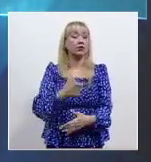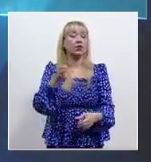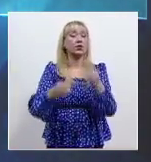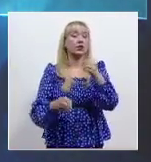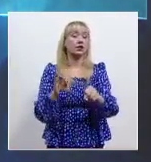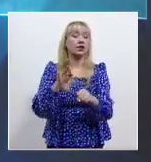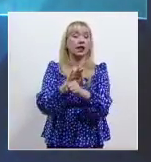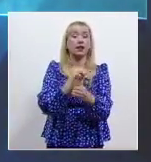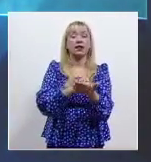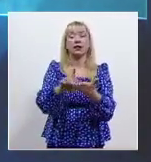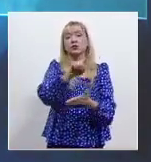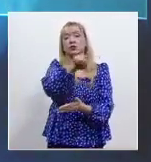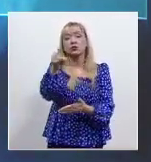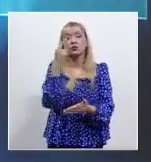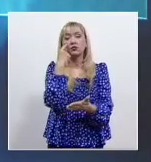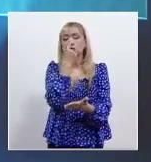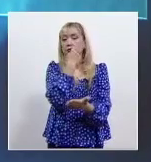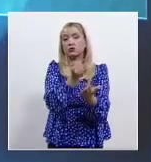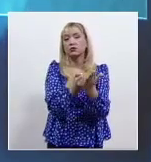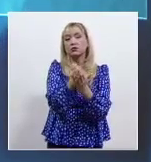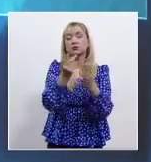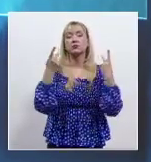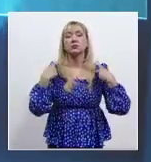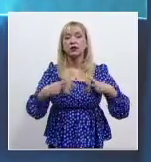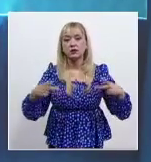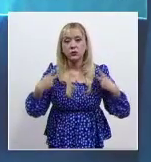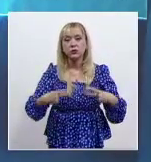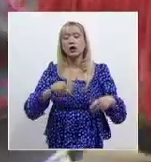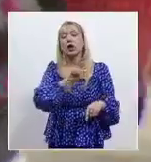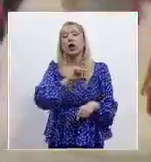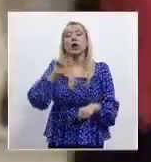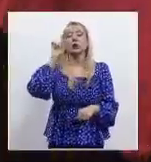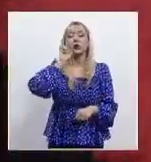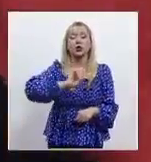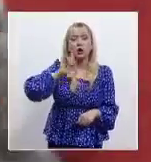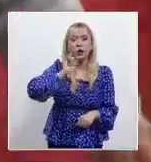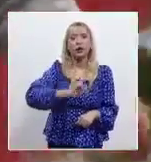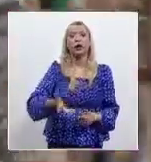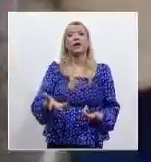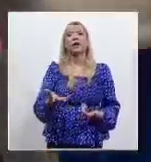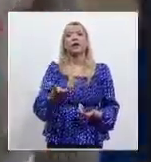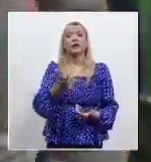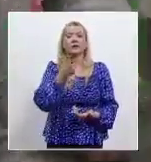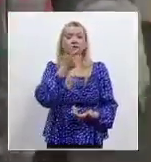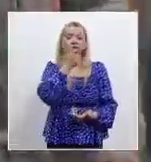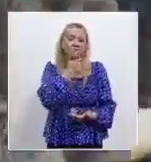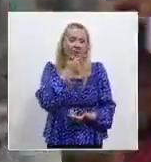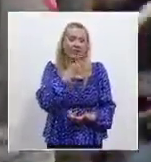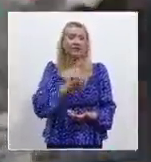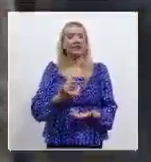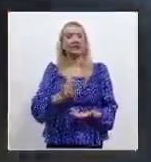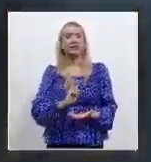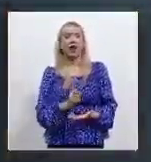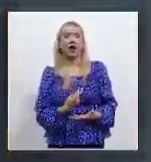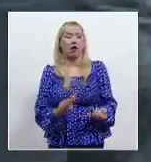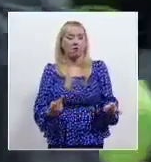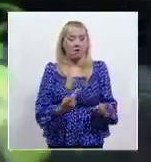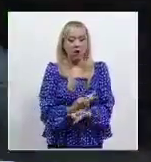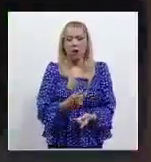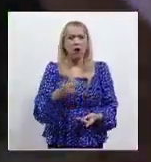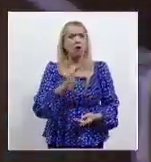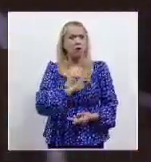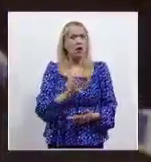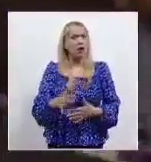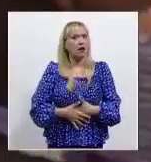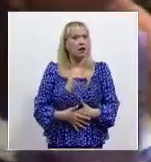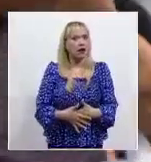el derecho a decidir de las mujeres y personas gestantes. El uso excesivo del derecho penal ha